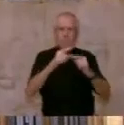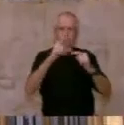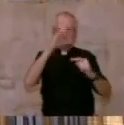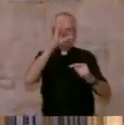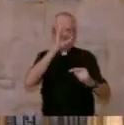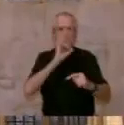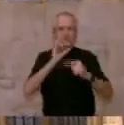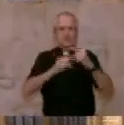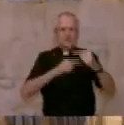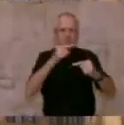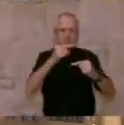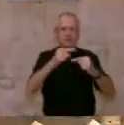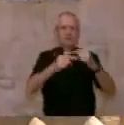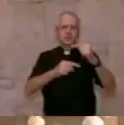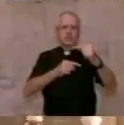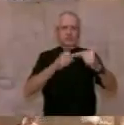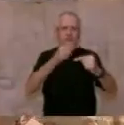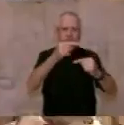siglos y siglos.